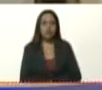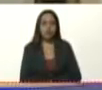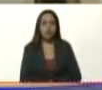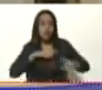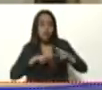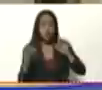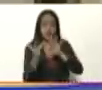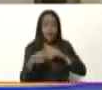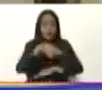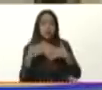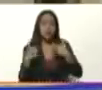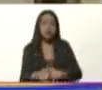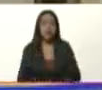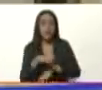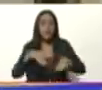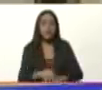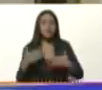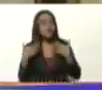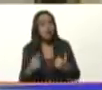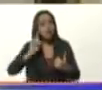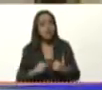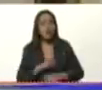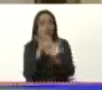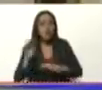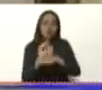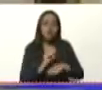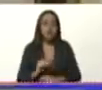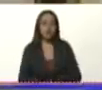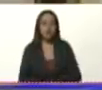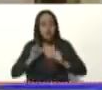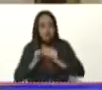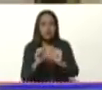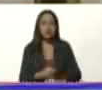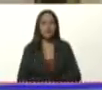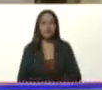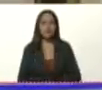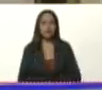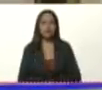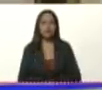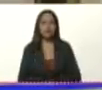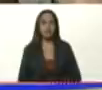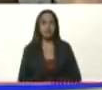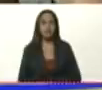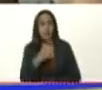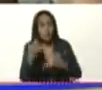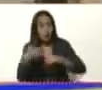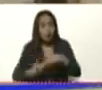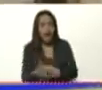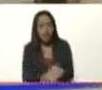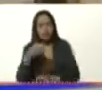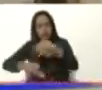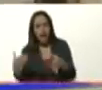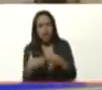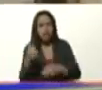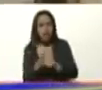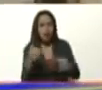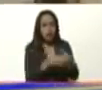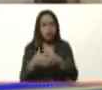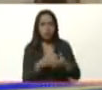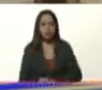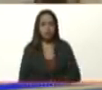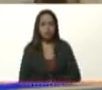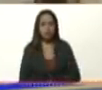Educación, profesor César Trompis, ministro del Poder Popular para la Educación Universitaria, deben implementar la continuación del